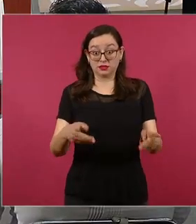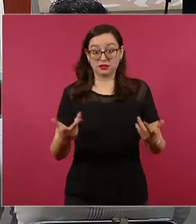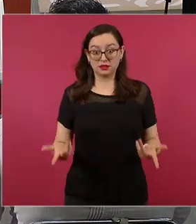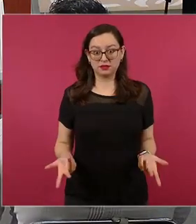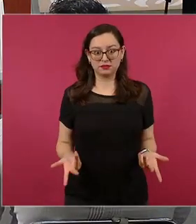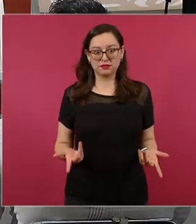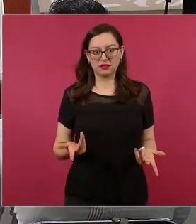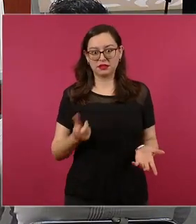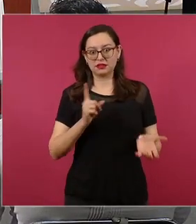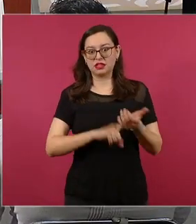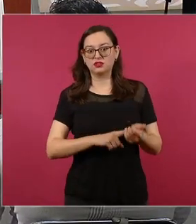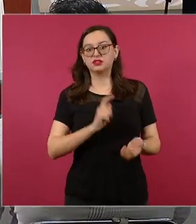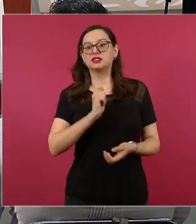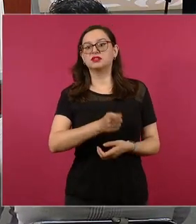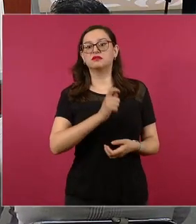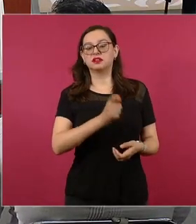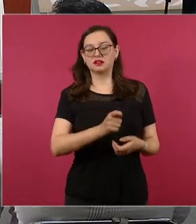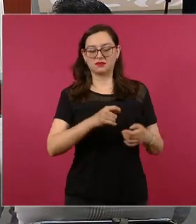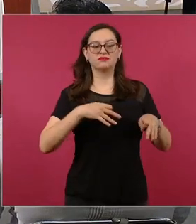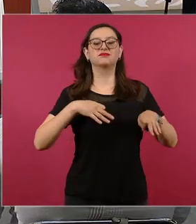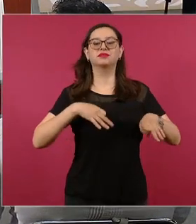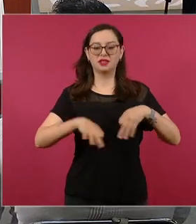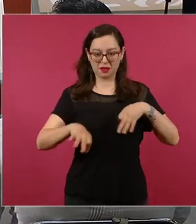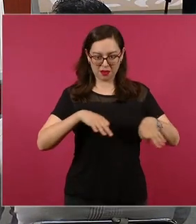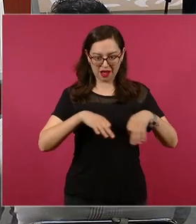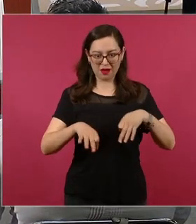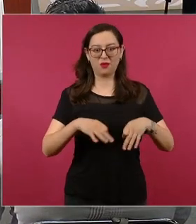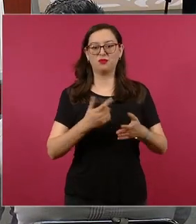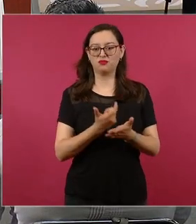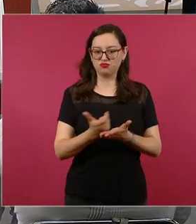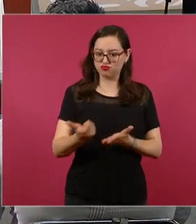son empleos, es bienestar.